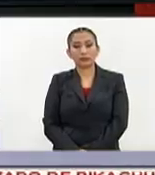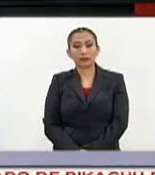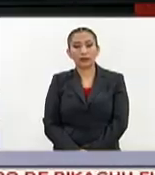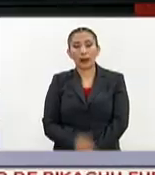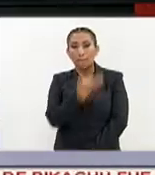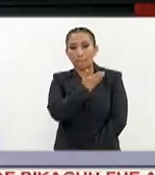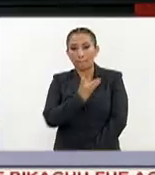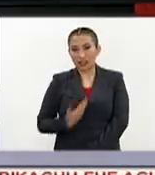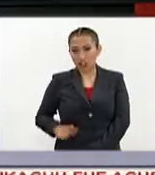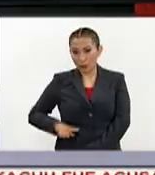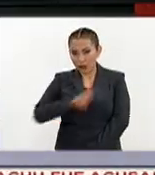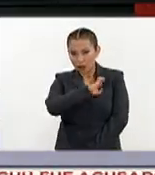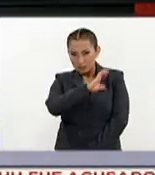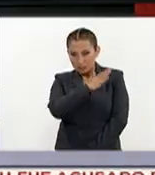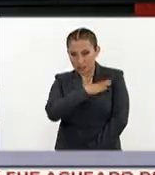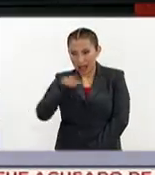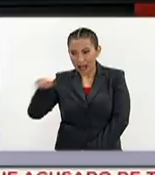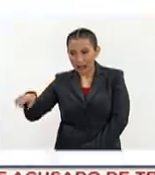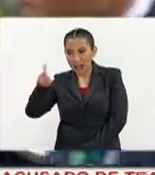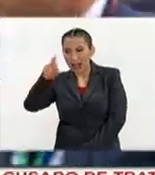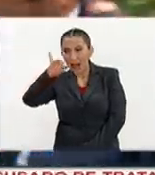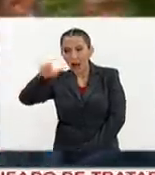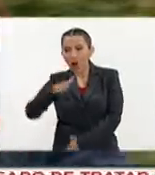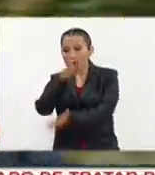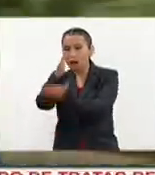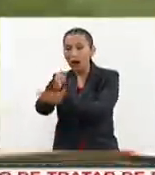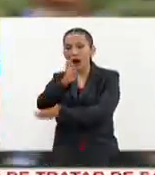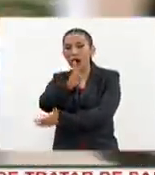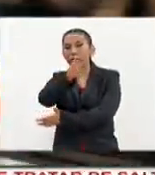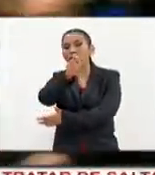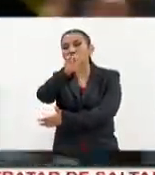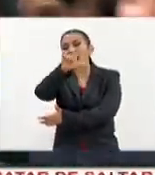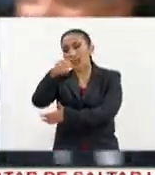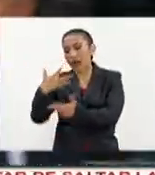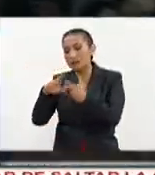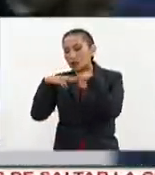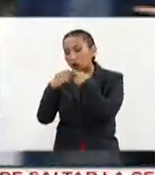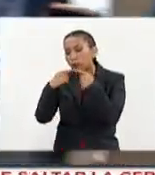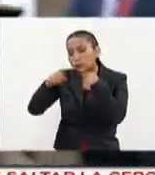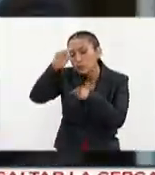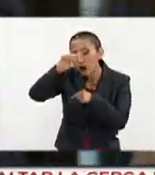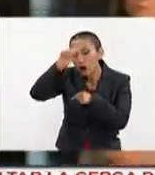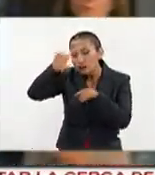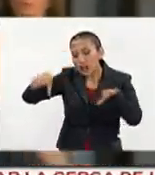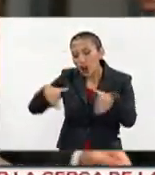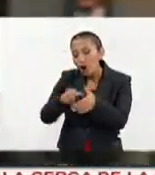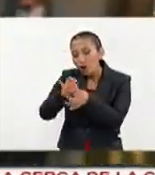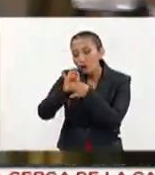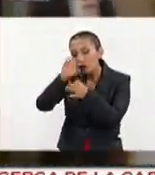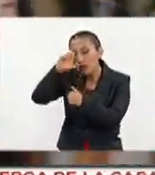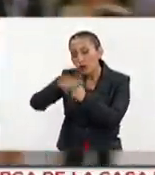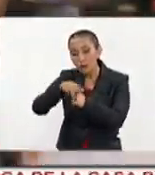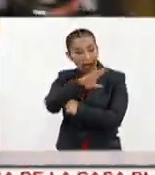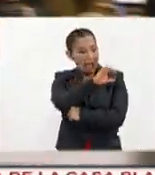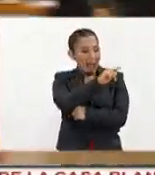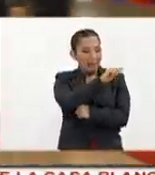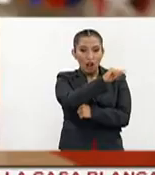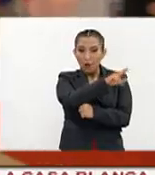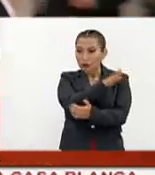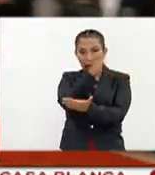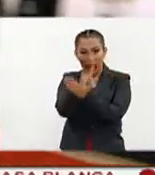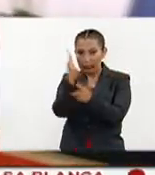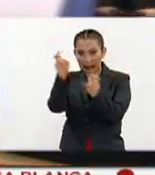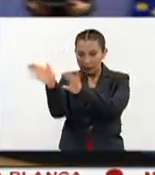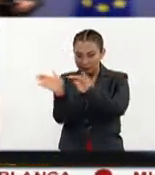El presidente del gobierno español, Mariano Rajoy, está en Bruselas, donde se realiza la reunión del Consejo de la Unión Europea. A pesar de que Cataluña no está entre